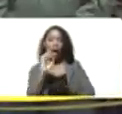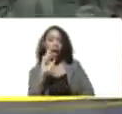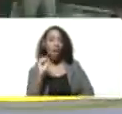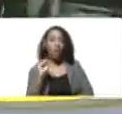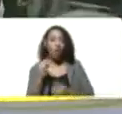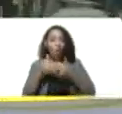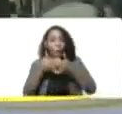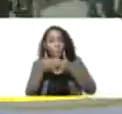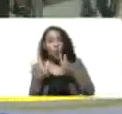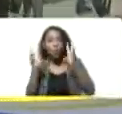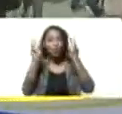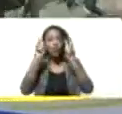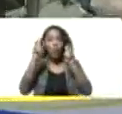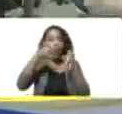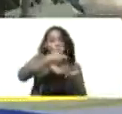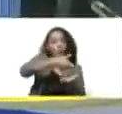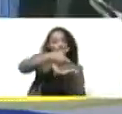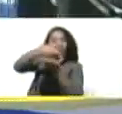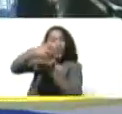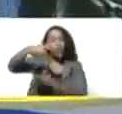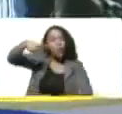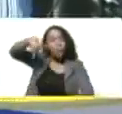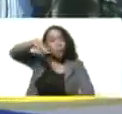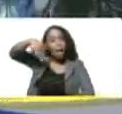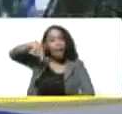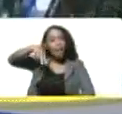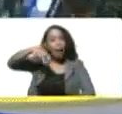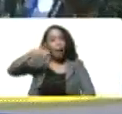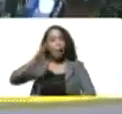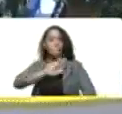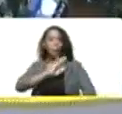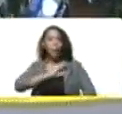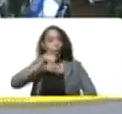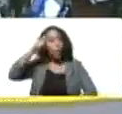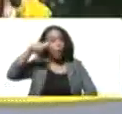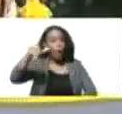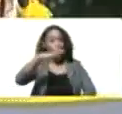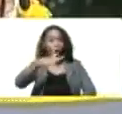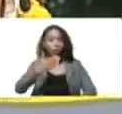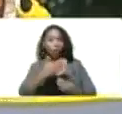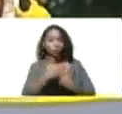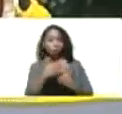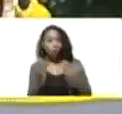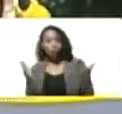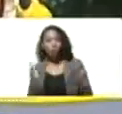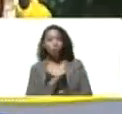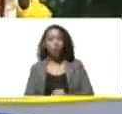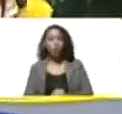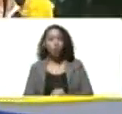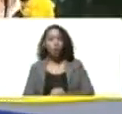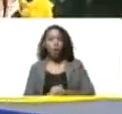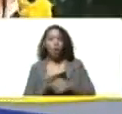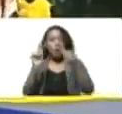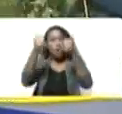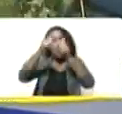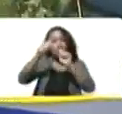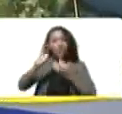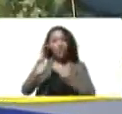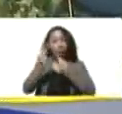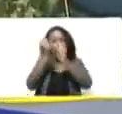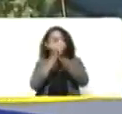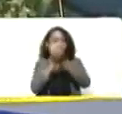inaugurando un monumento, una plaza para el pueblo, con la figura